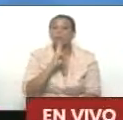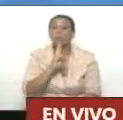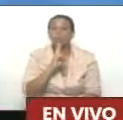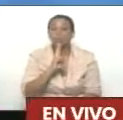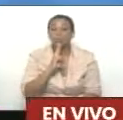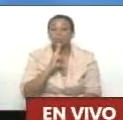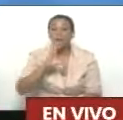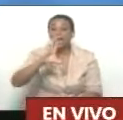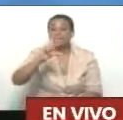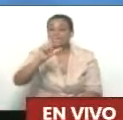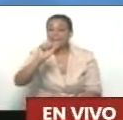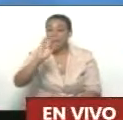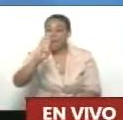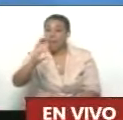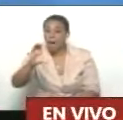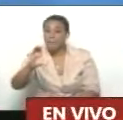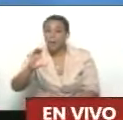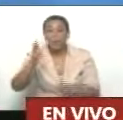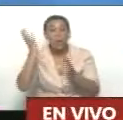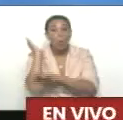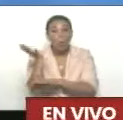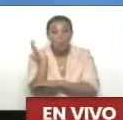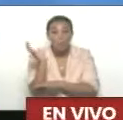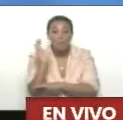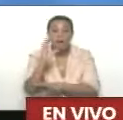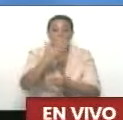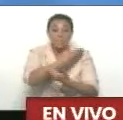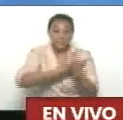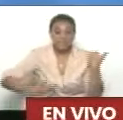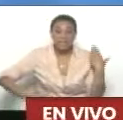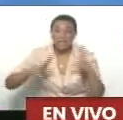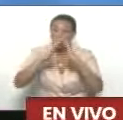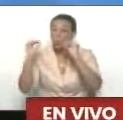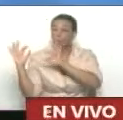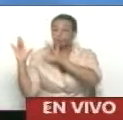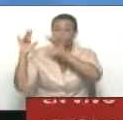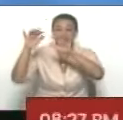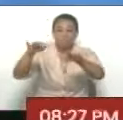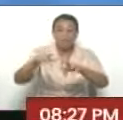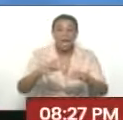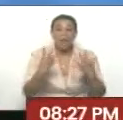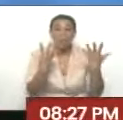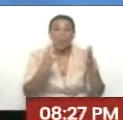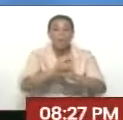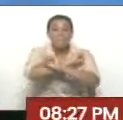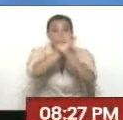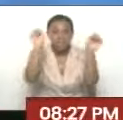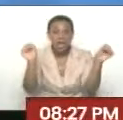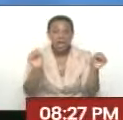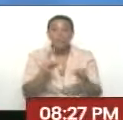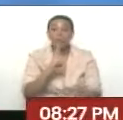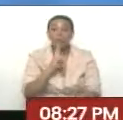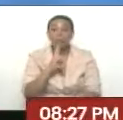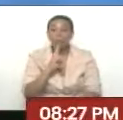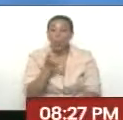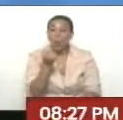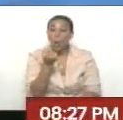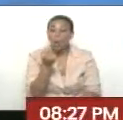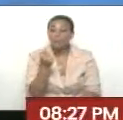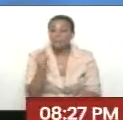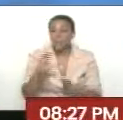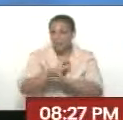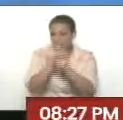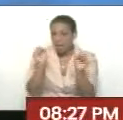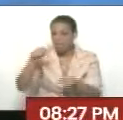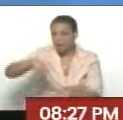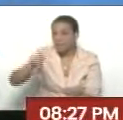de la CELAP, ha convocado una cumbre presidencial que se va a dar a las 9 de la mañana hora Honduras, 11 de la mañana hora de